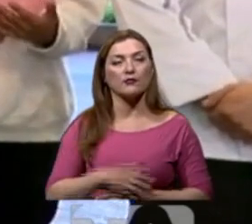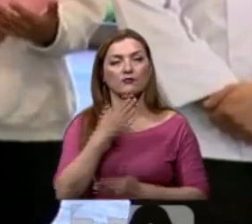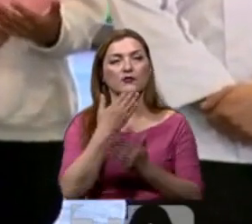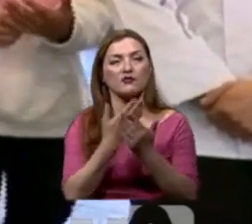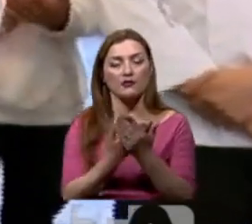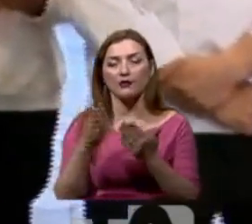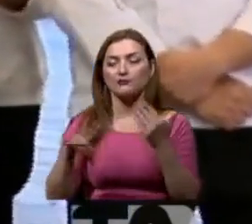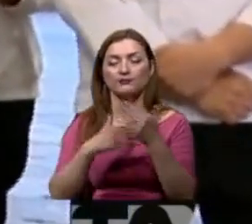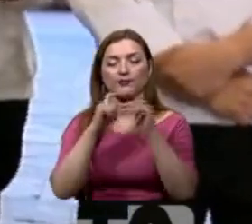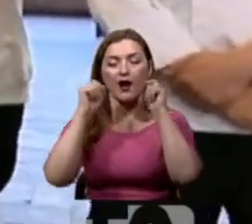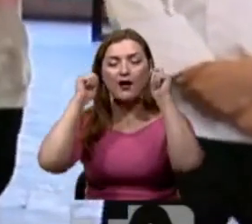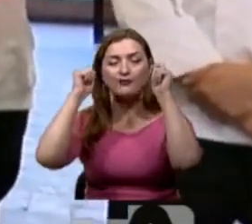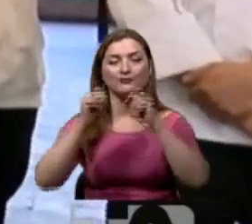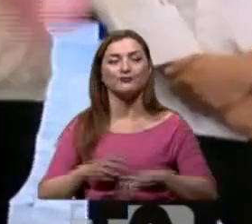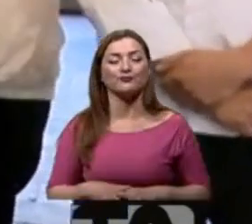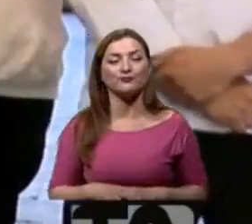de La Tortilla.